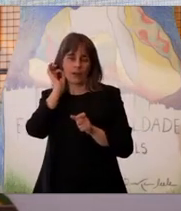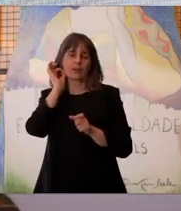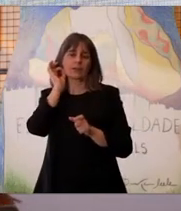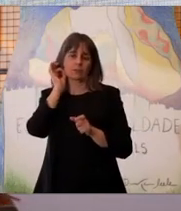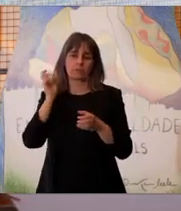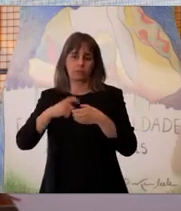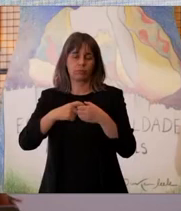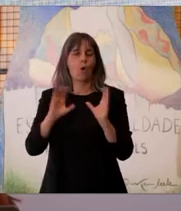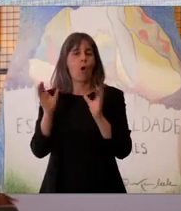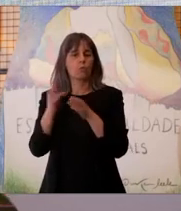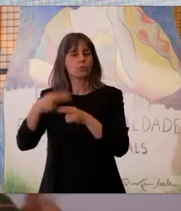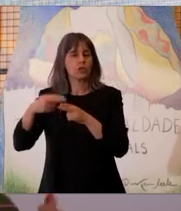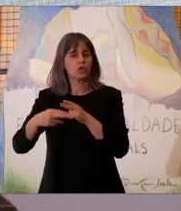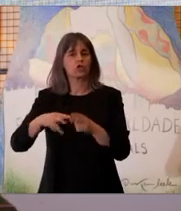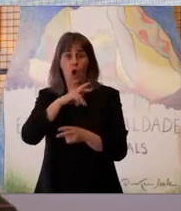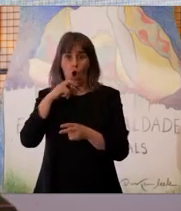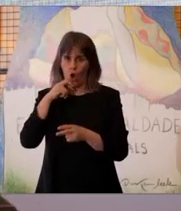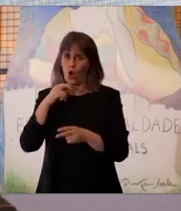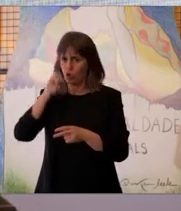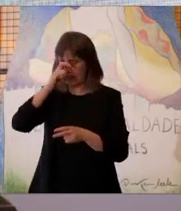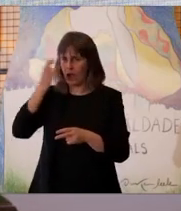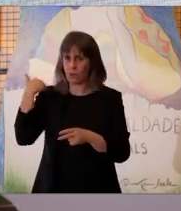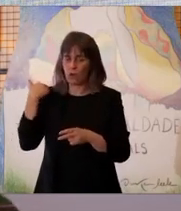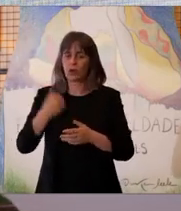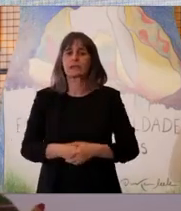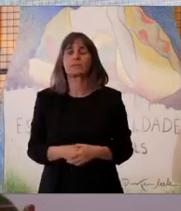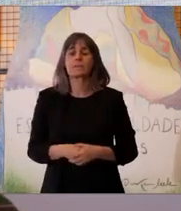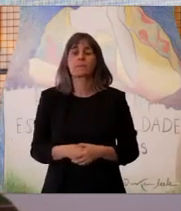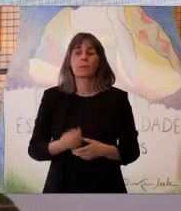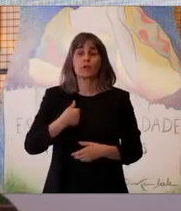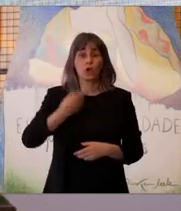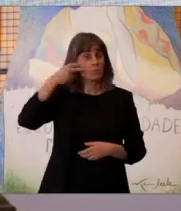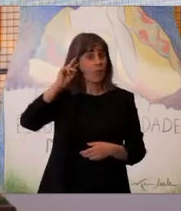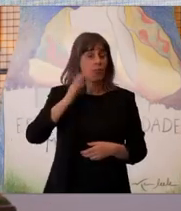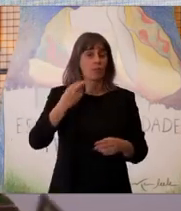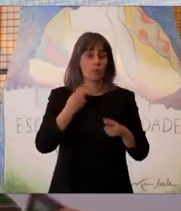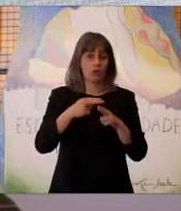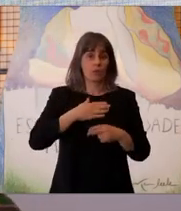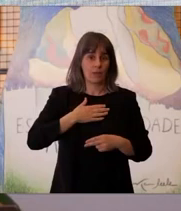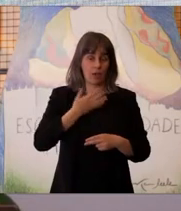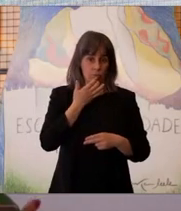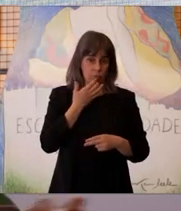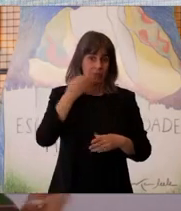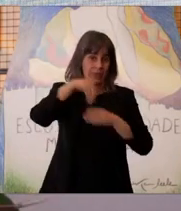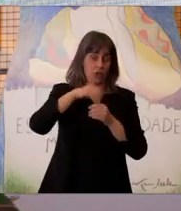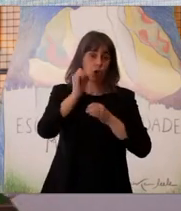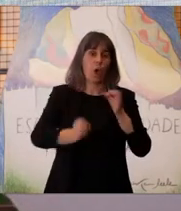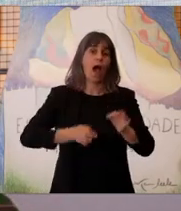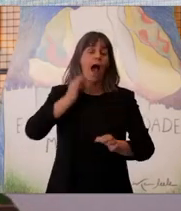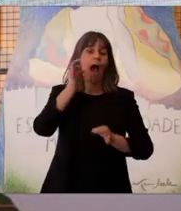ocasión en mi experiencia política bueno breve no han sido ocho años pero en la asamblea de Madrid que no es una cámara que